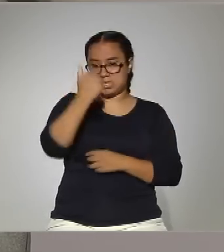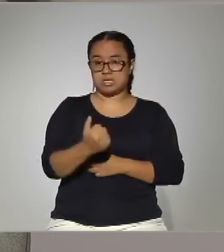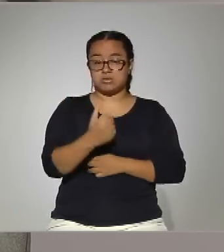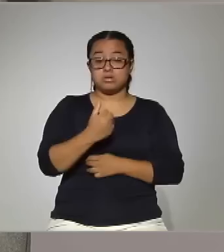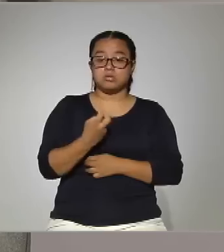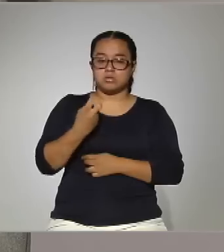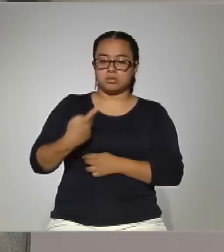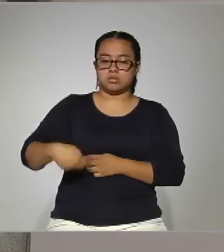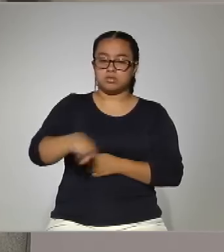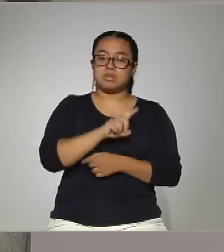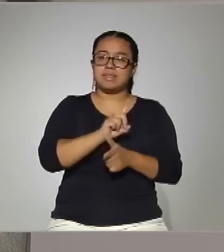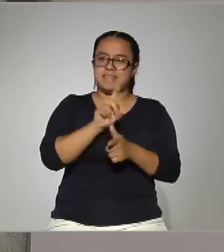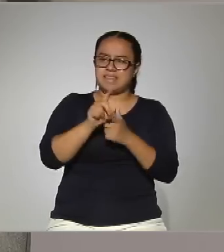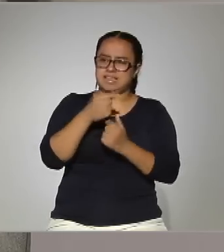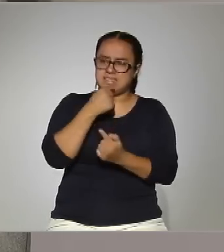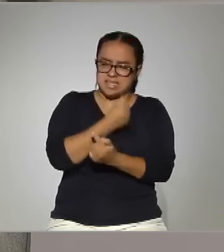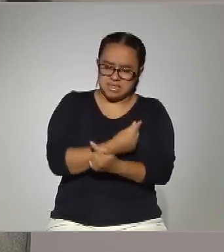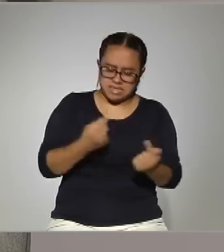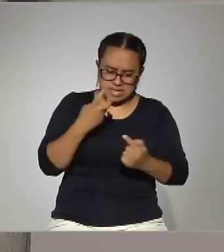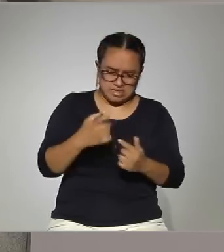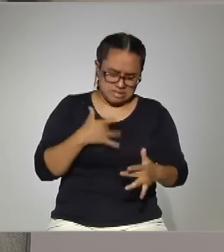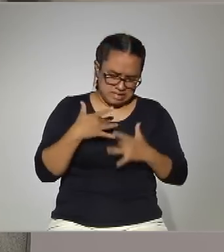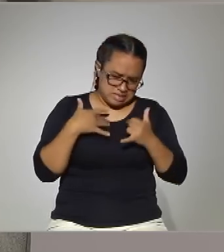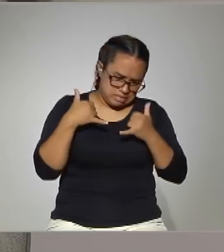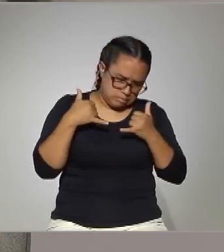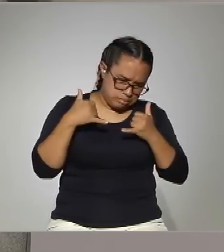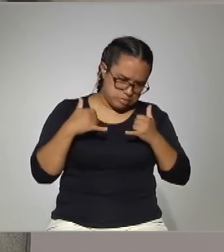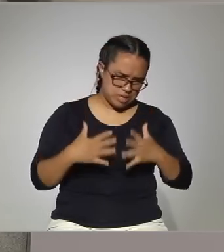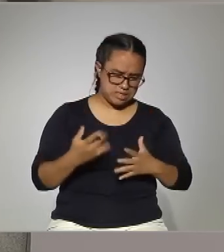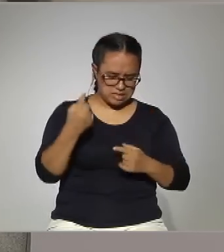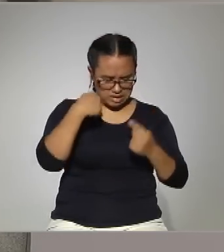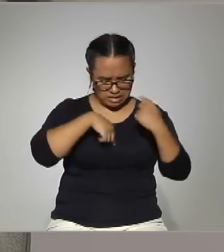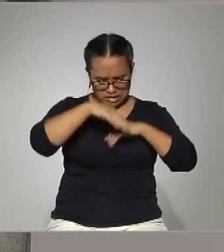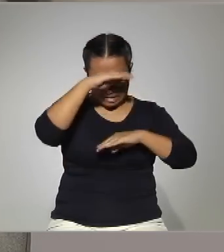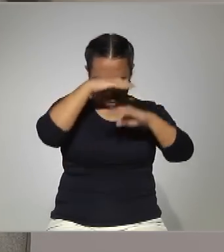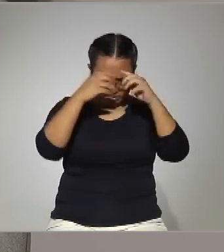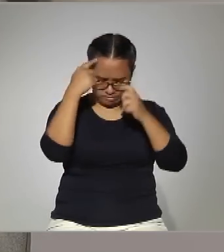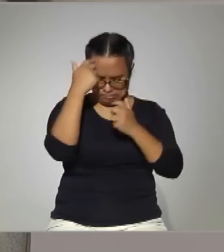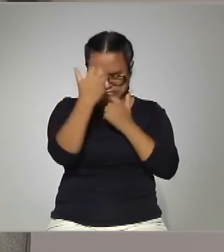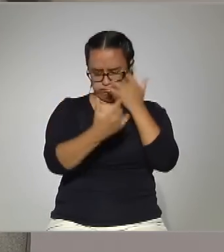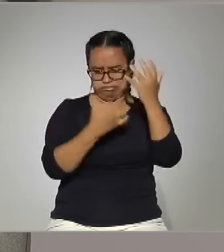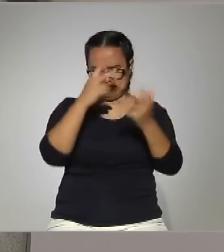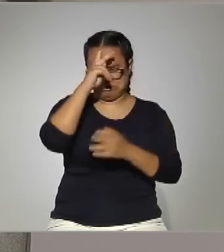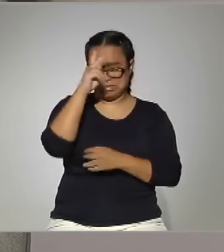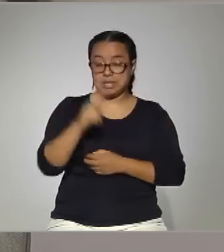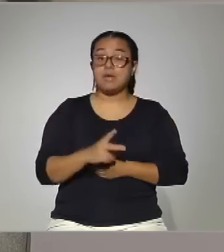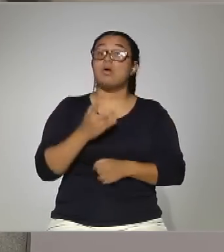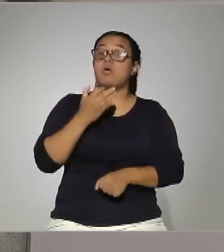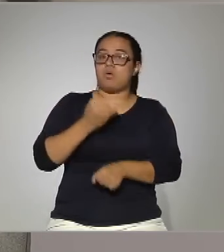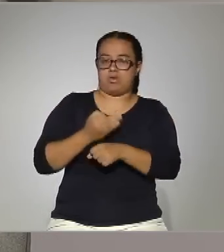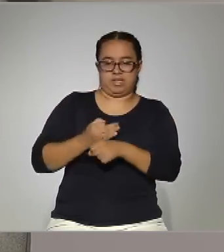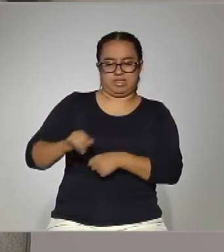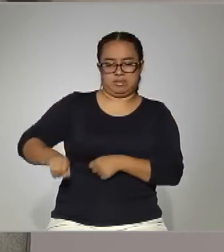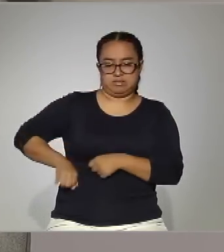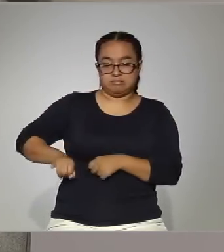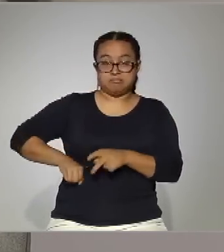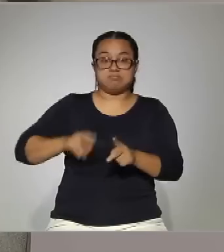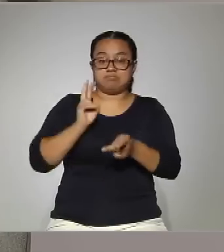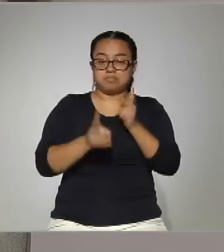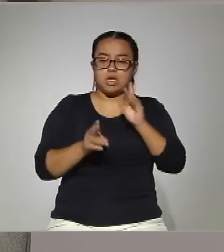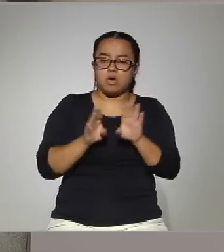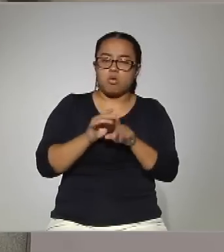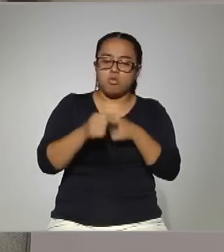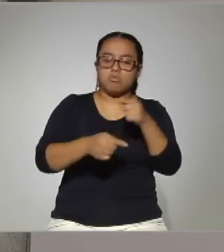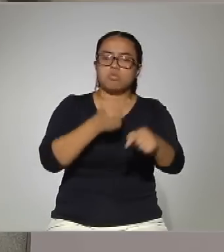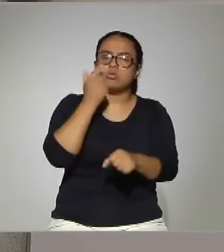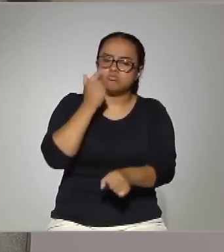estamos cargando desde niños. Entonces, hoy nos parece como muy importante y muy interesante platicar con ustedes cuáles son los efectos, pero cómo